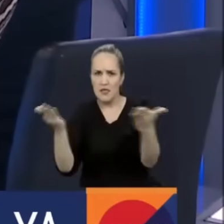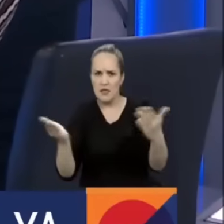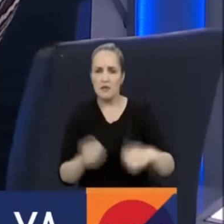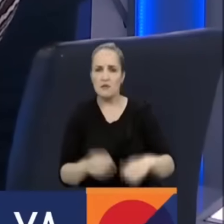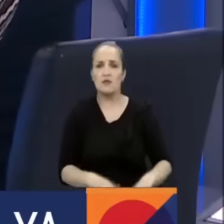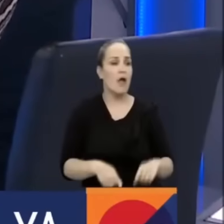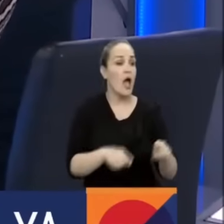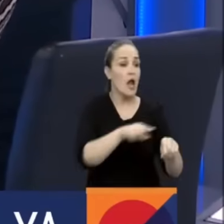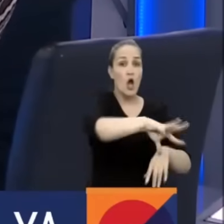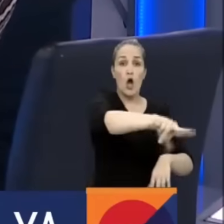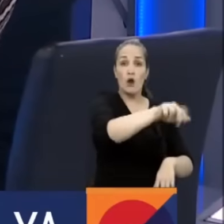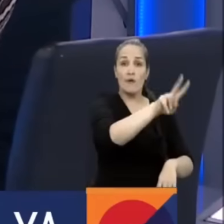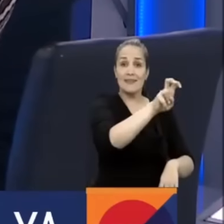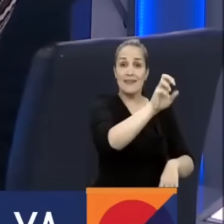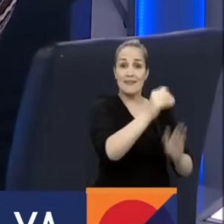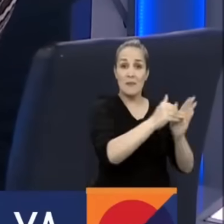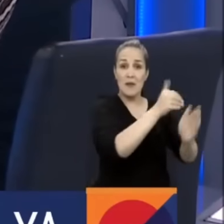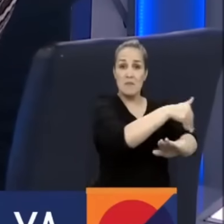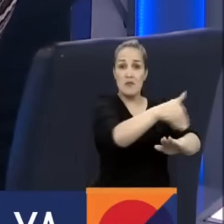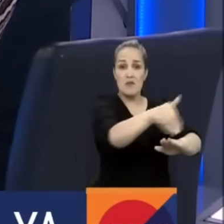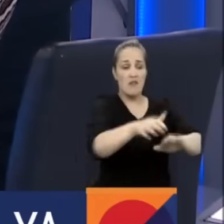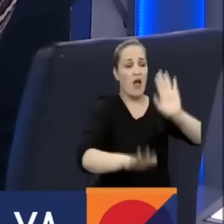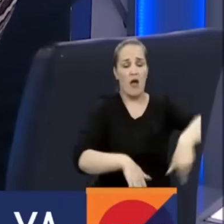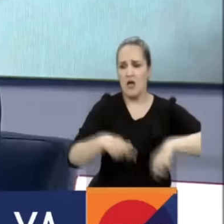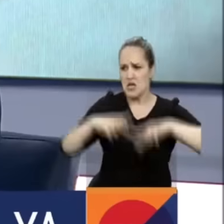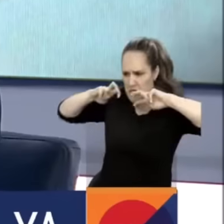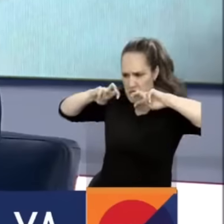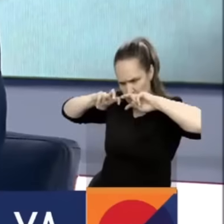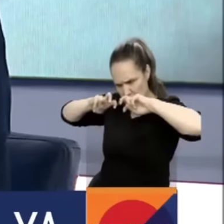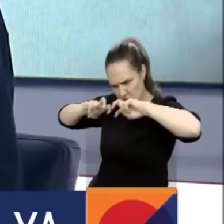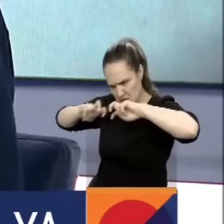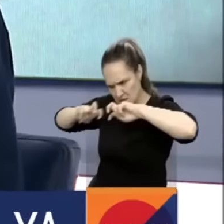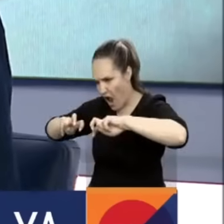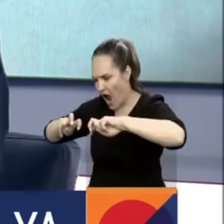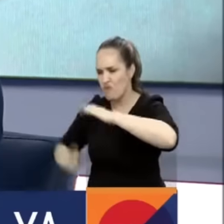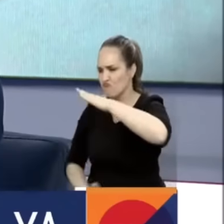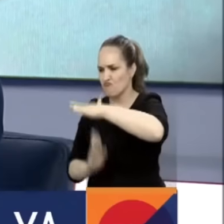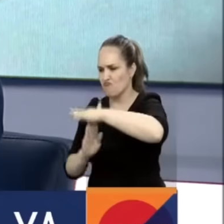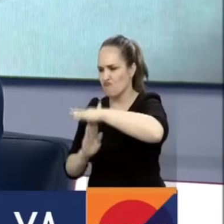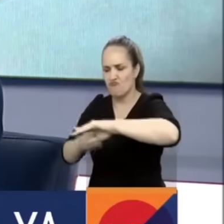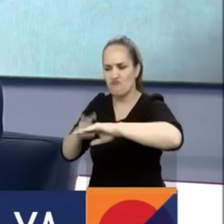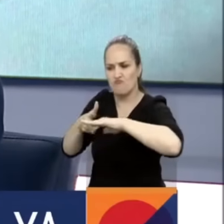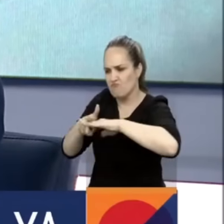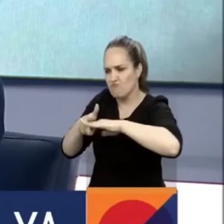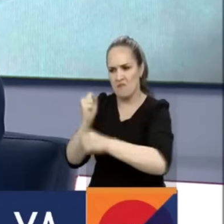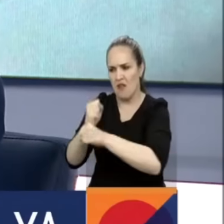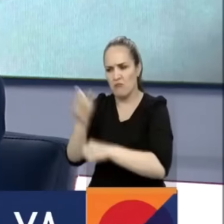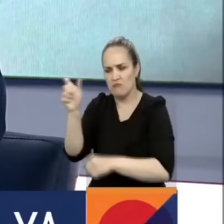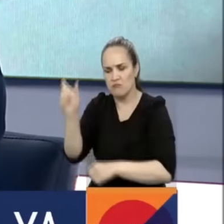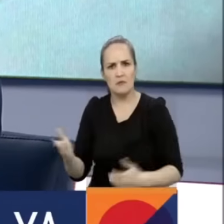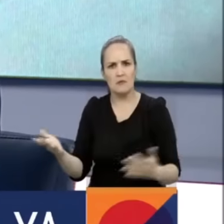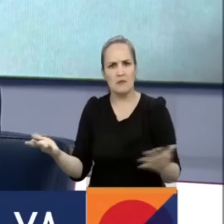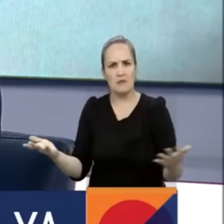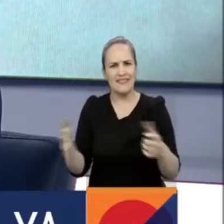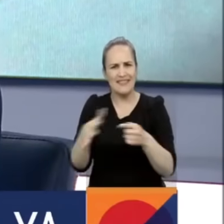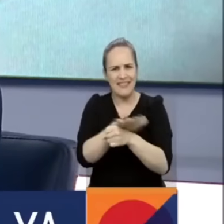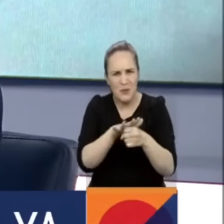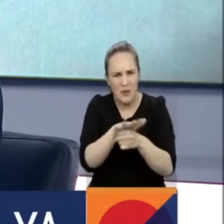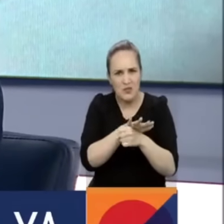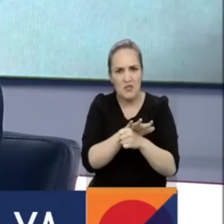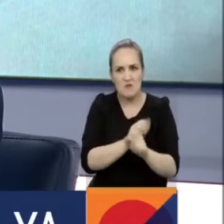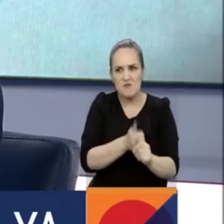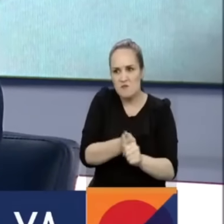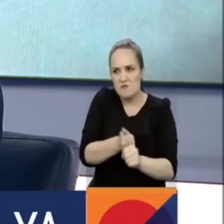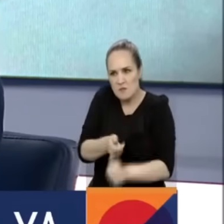hoy ya lo han suspendido de su cargo en el ejercicio de la Cancillería. Ese tipo de situaciones, sumadas, por